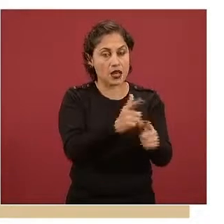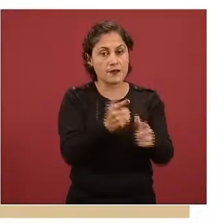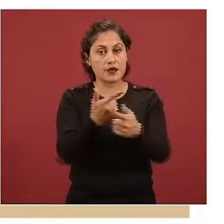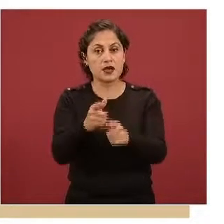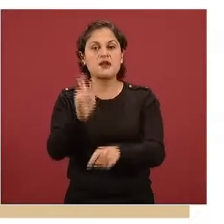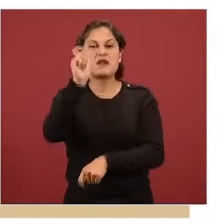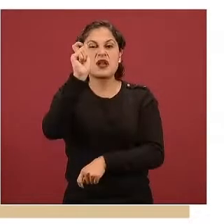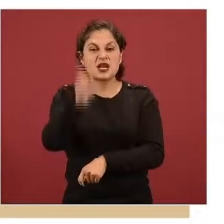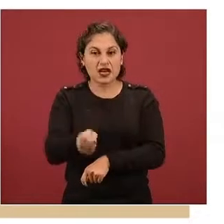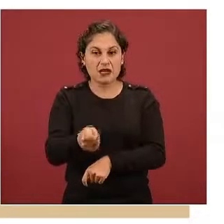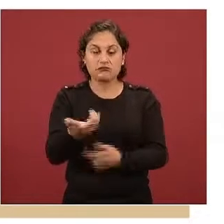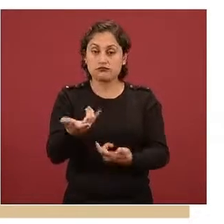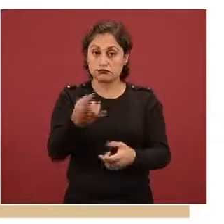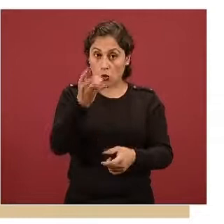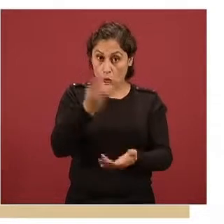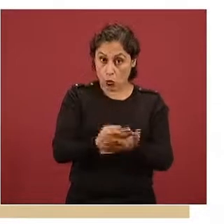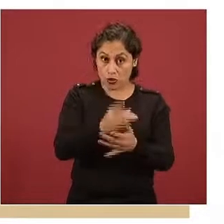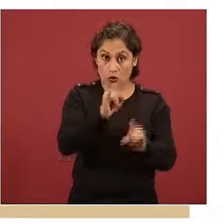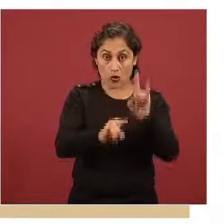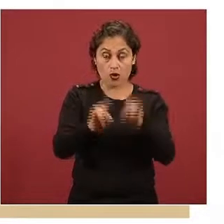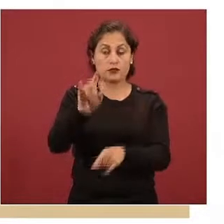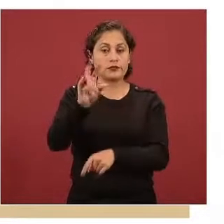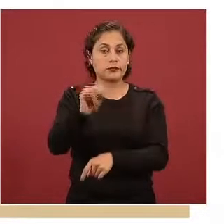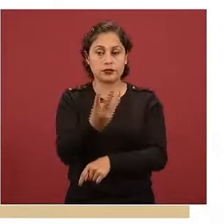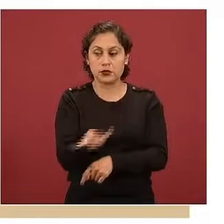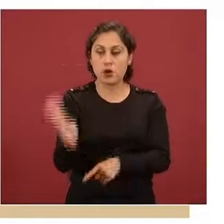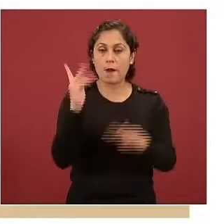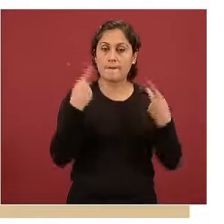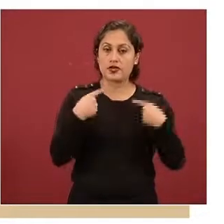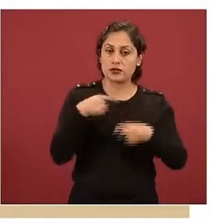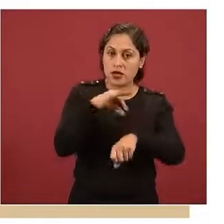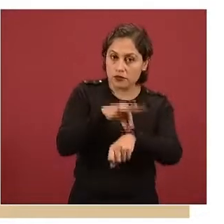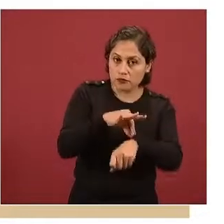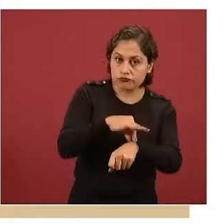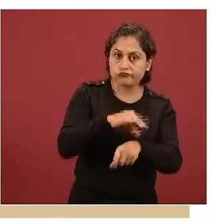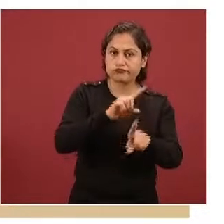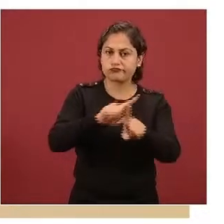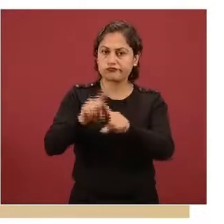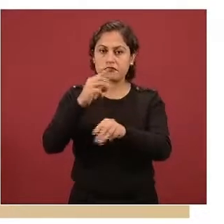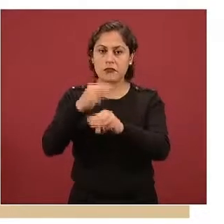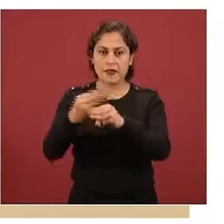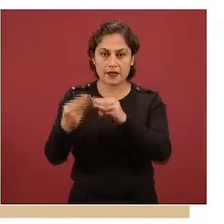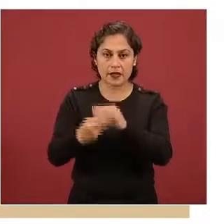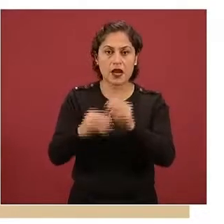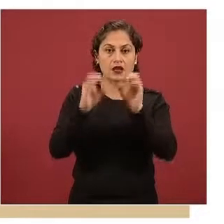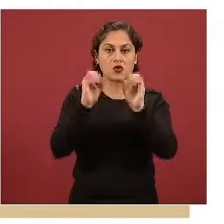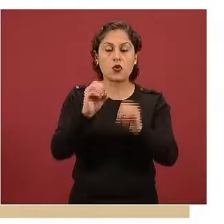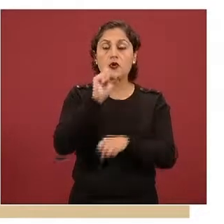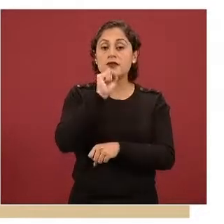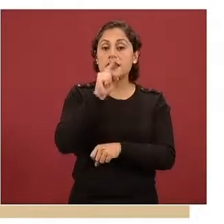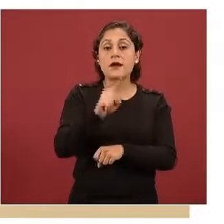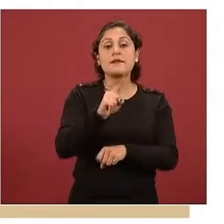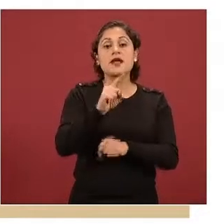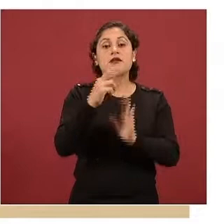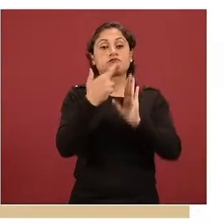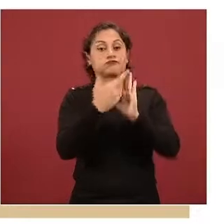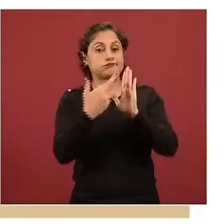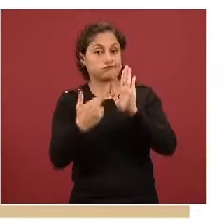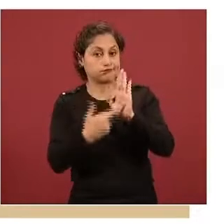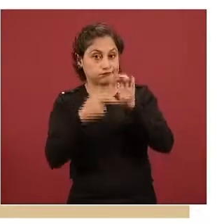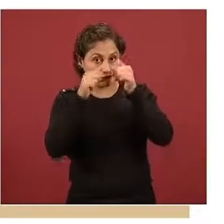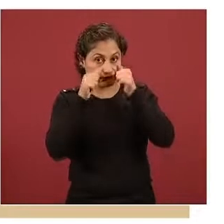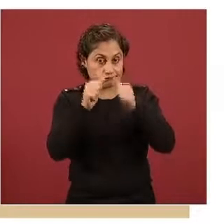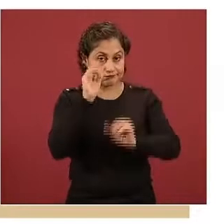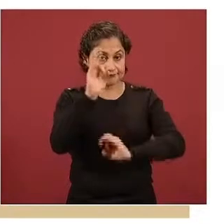personal médico, equipo, insumos y, desde luego, el protocolo de atención correspondiente para las